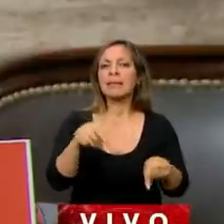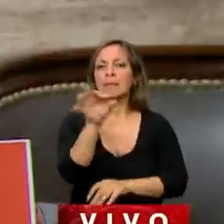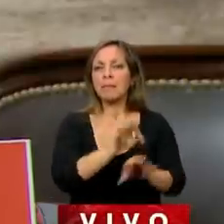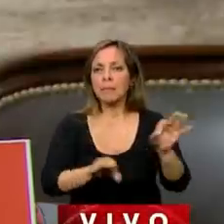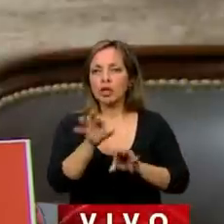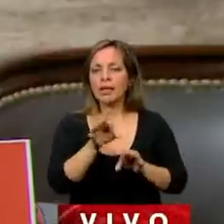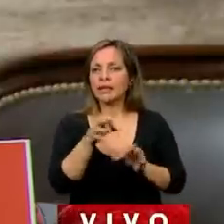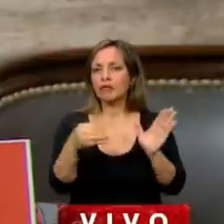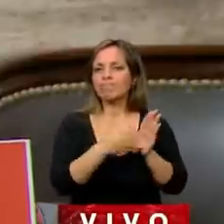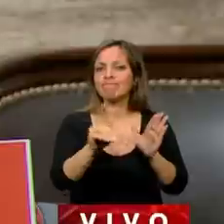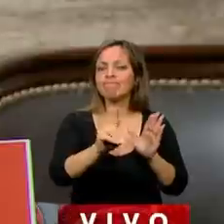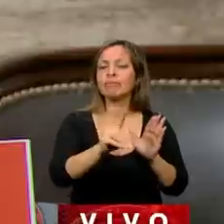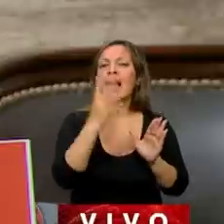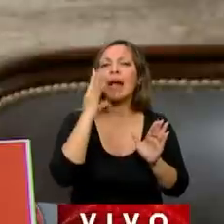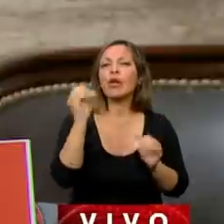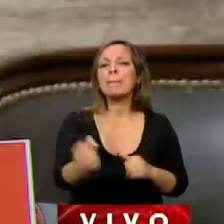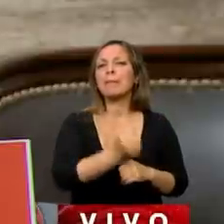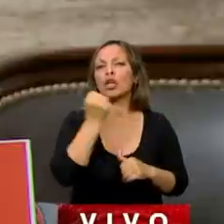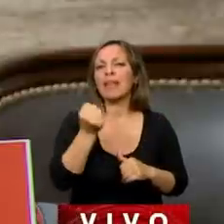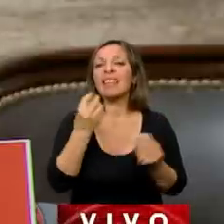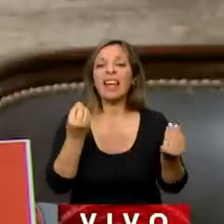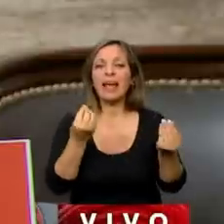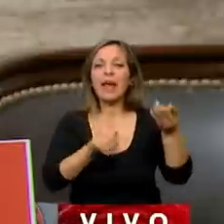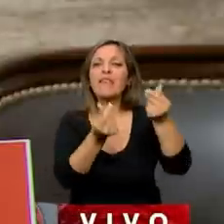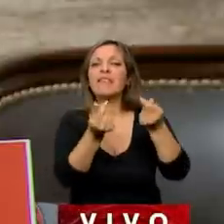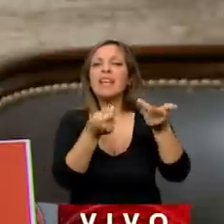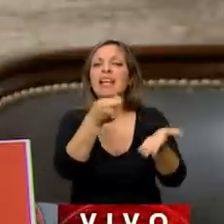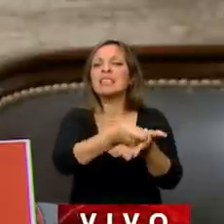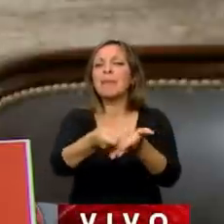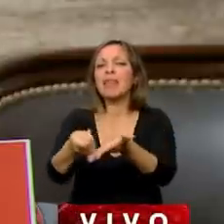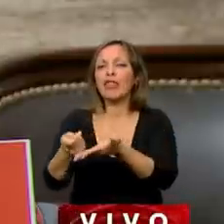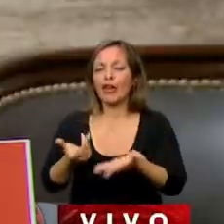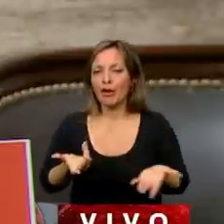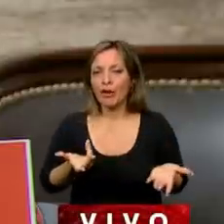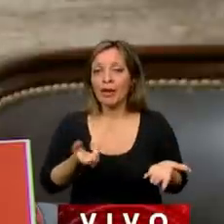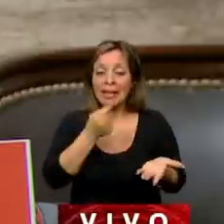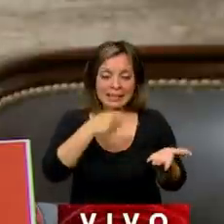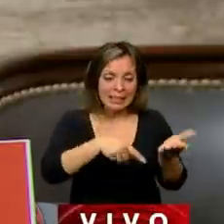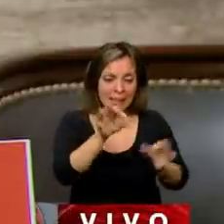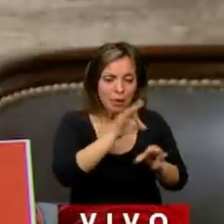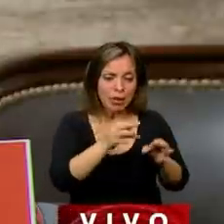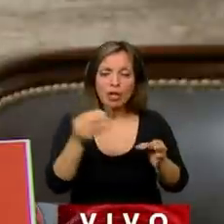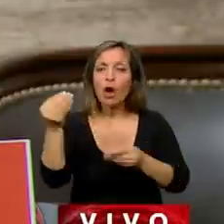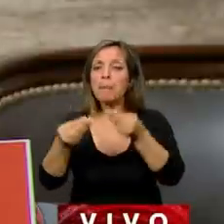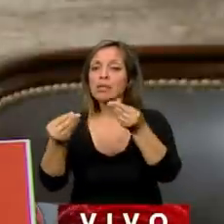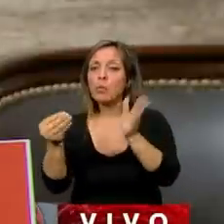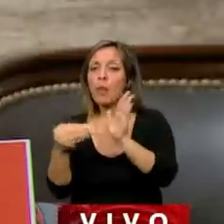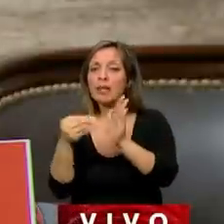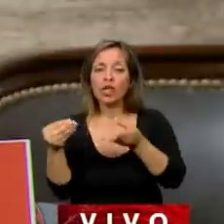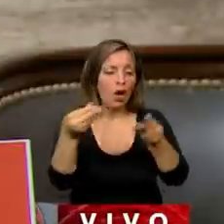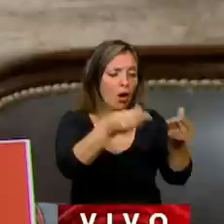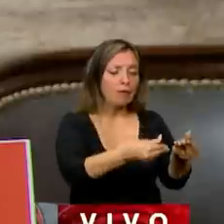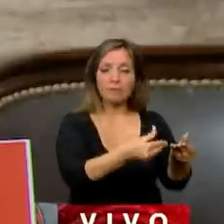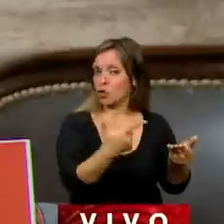es importantísimo, que es el financiamiento. Si este proyecto no tiene un financiamiento